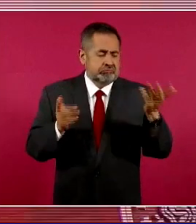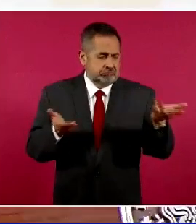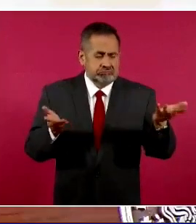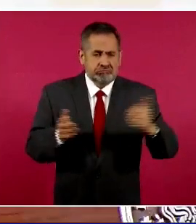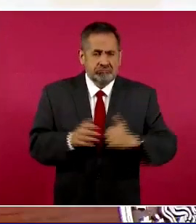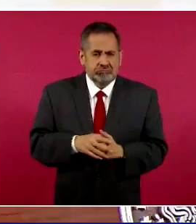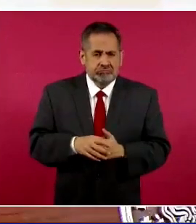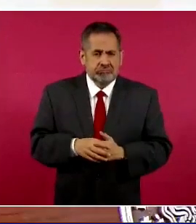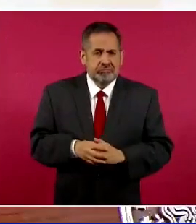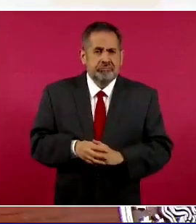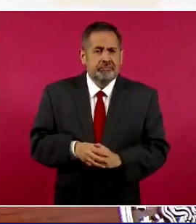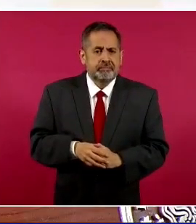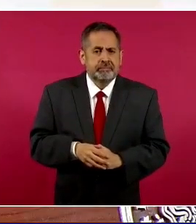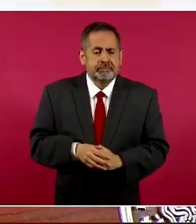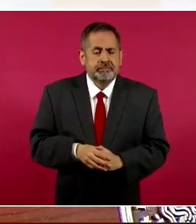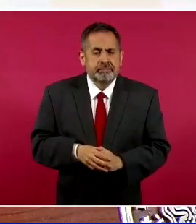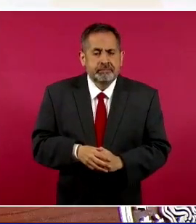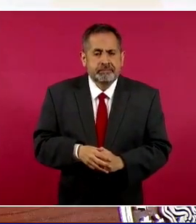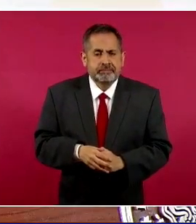En la época